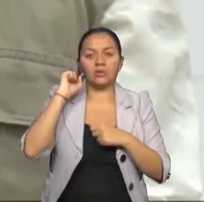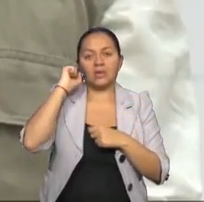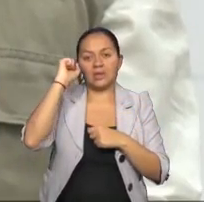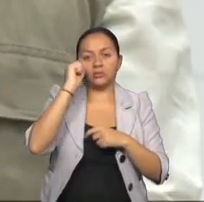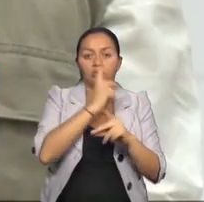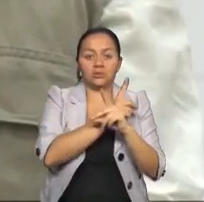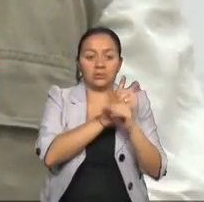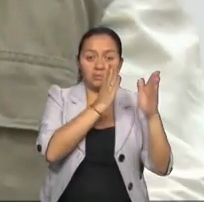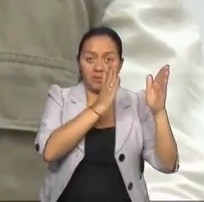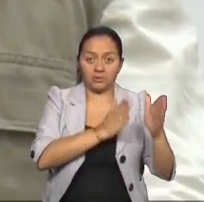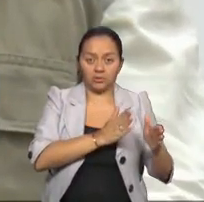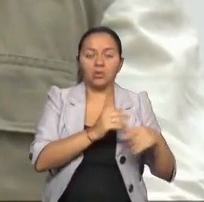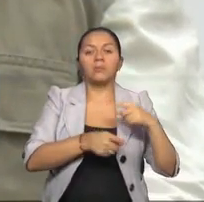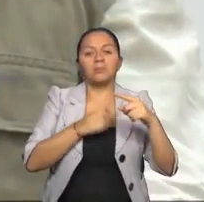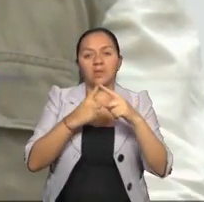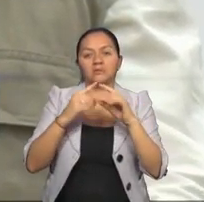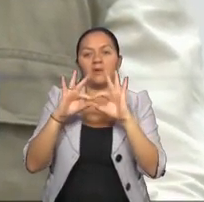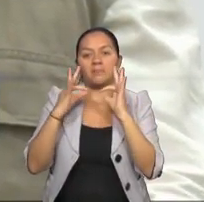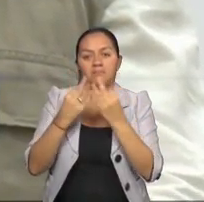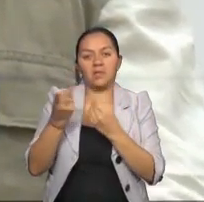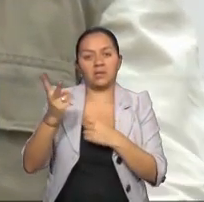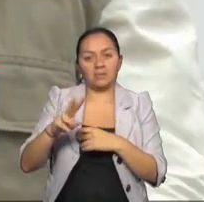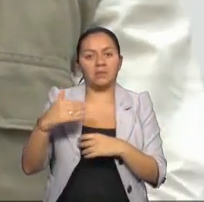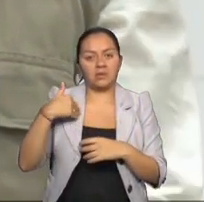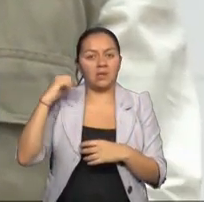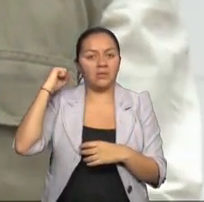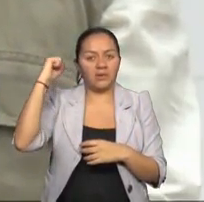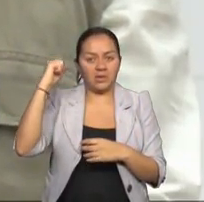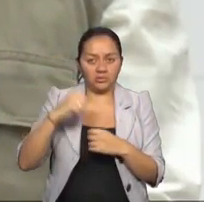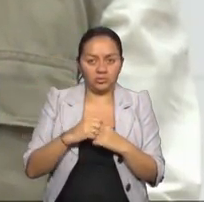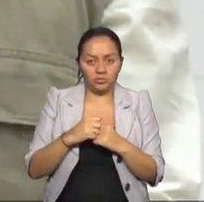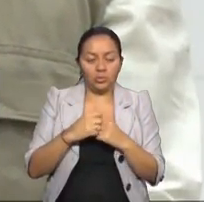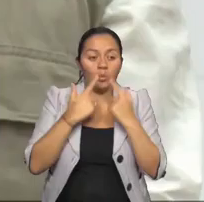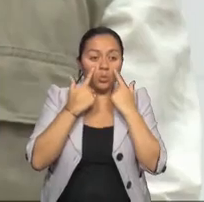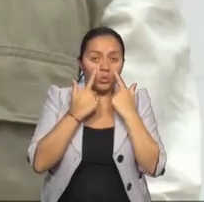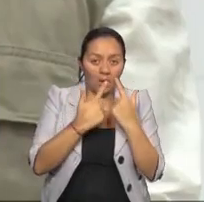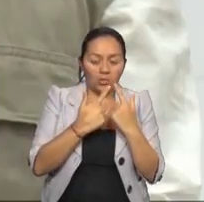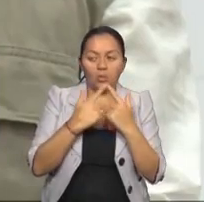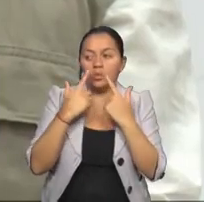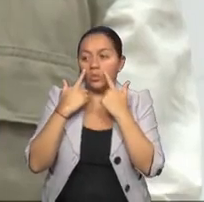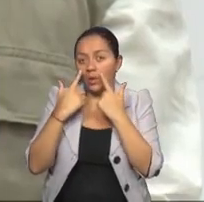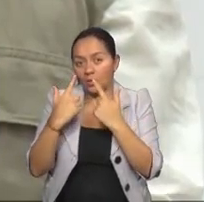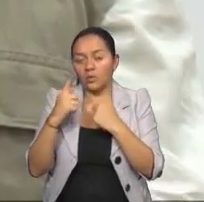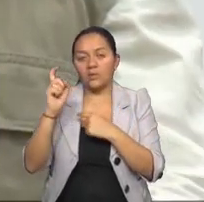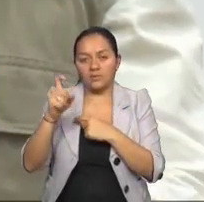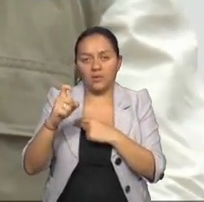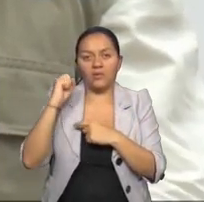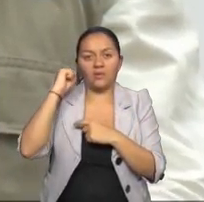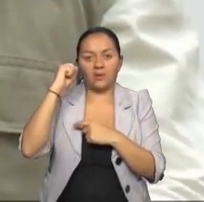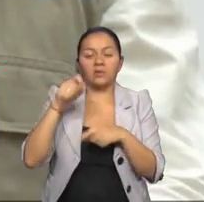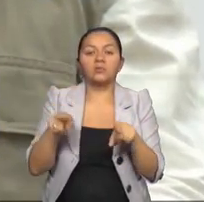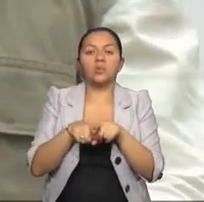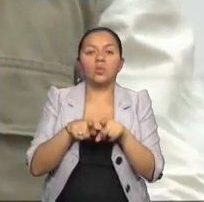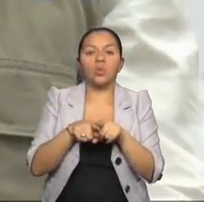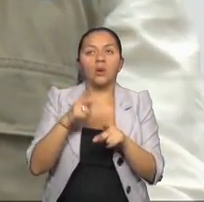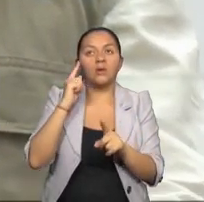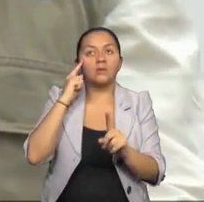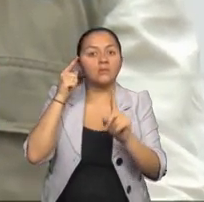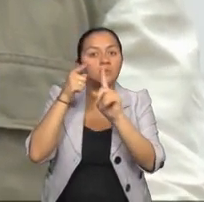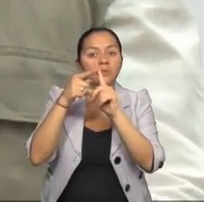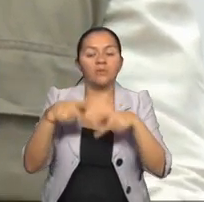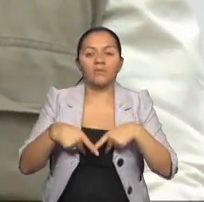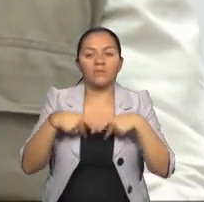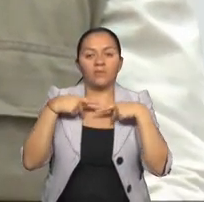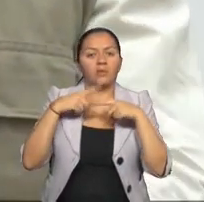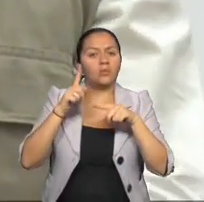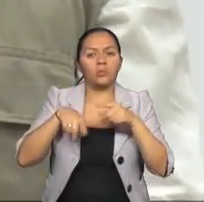persona con discapacidad sino que como familia o como cuidadora o cuidador tiene también unos derechos y un proyecto de vida que no puede